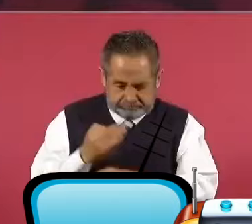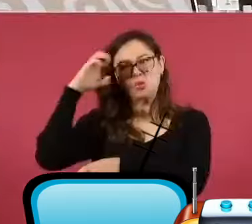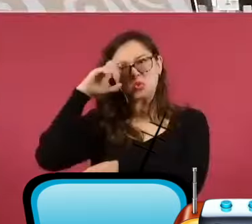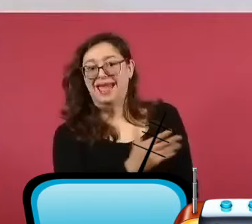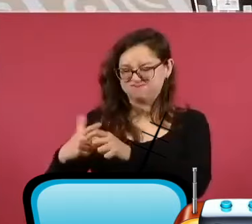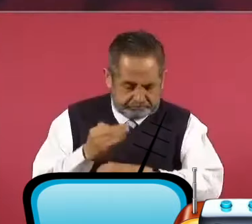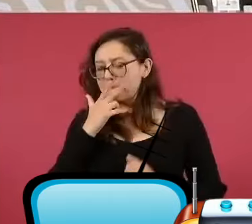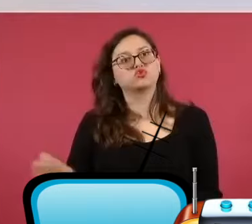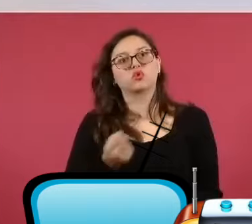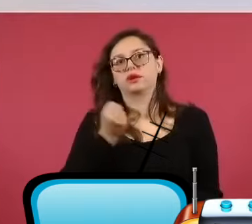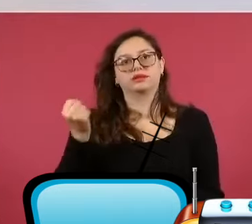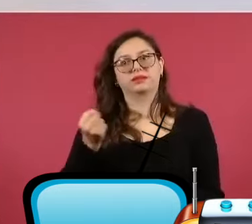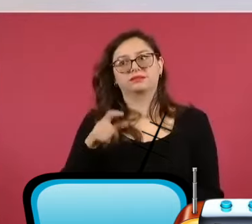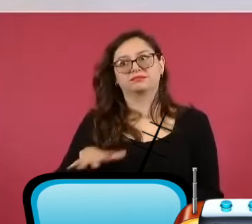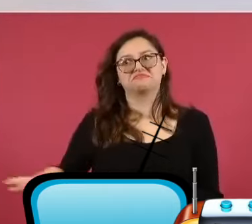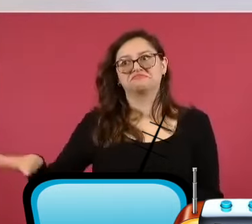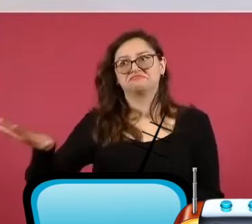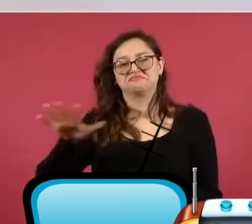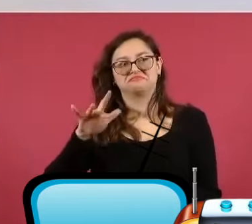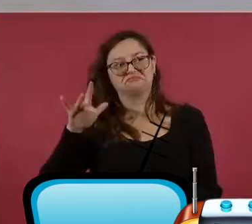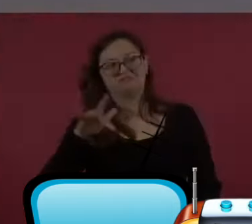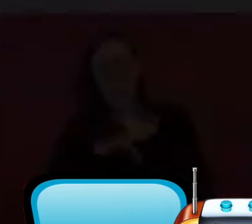hijo.